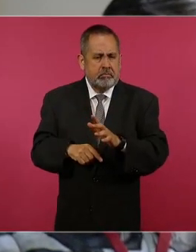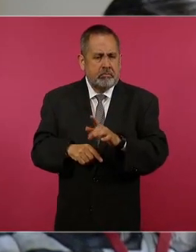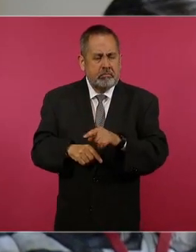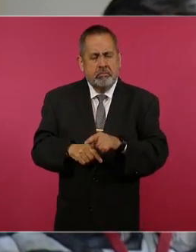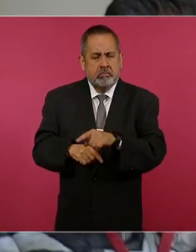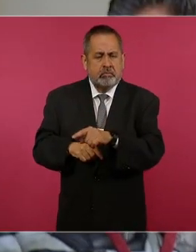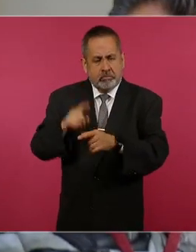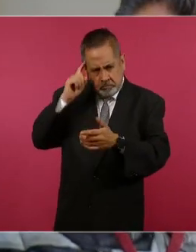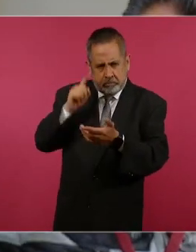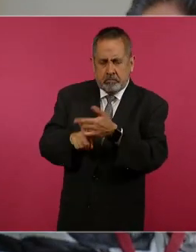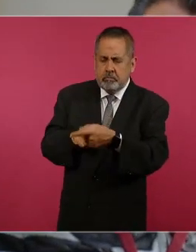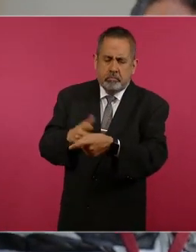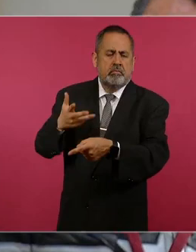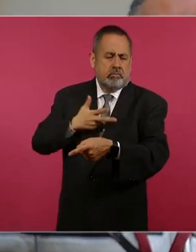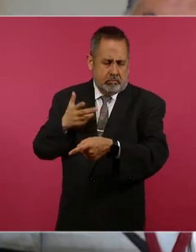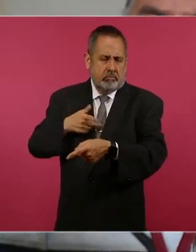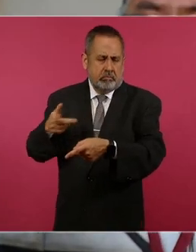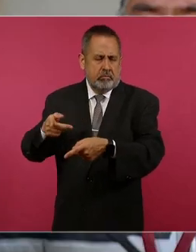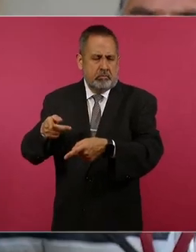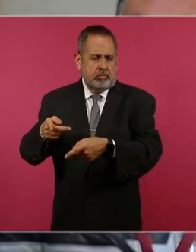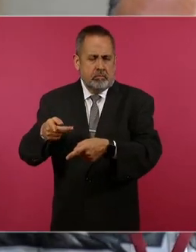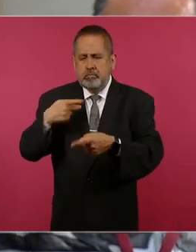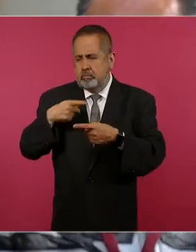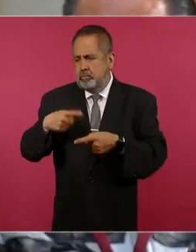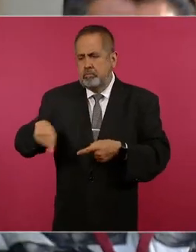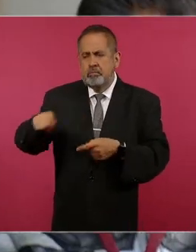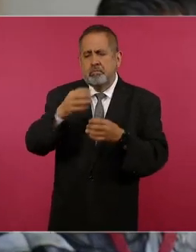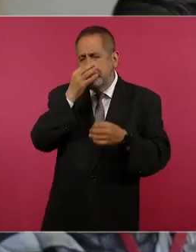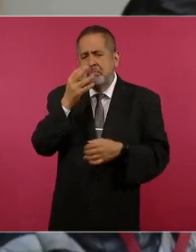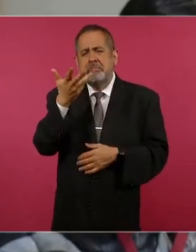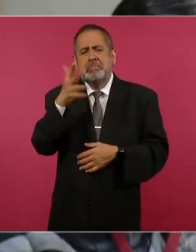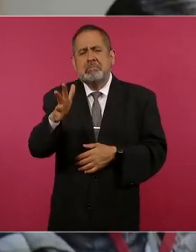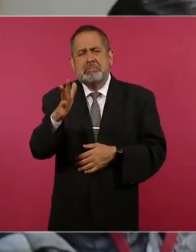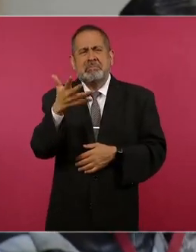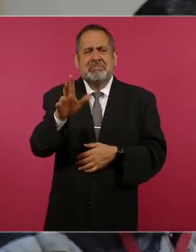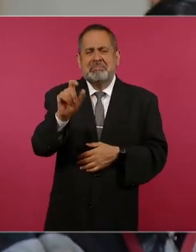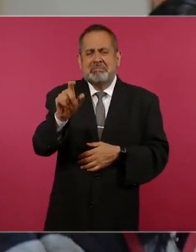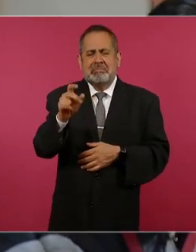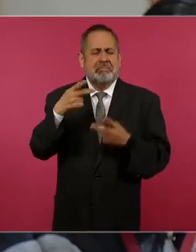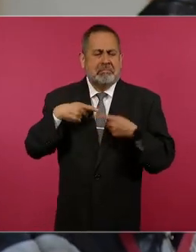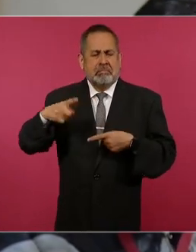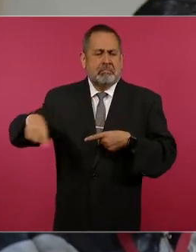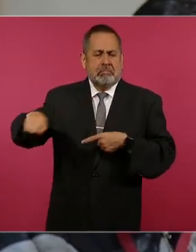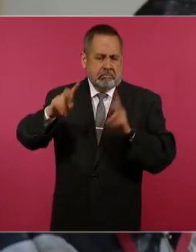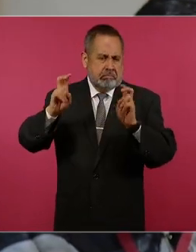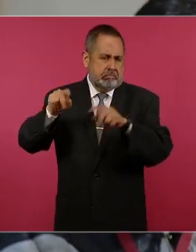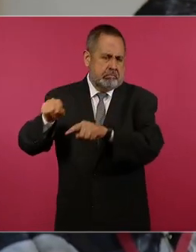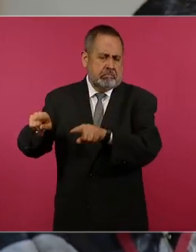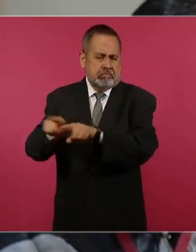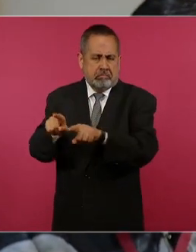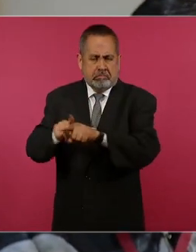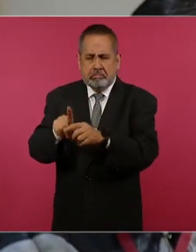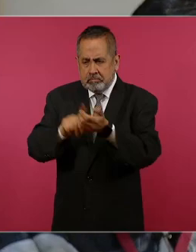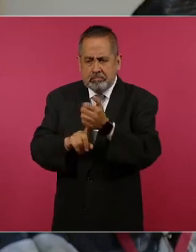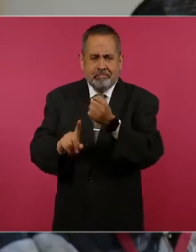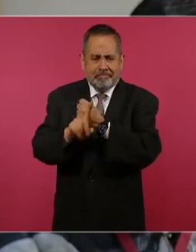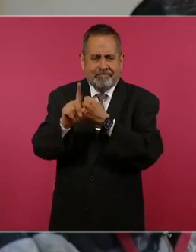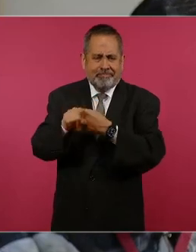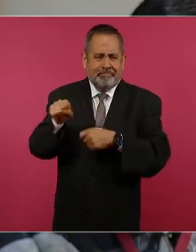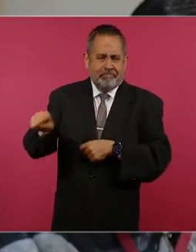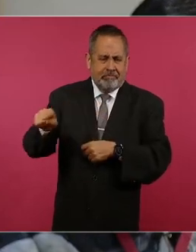tiene… o sea, sí es un señor… bueno, las personas son 10 casos, entre 10 y 20 de estos temas que traen un trabajo